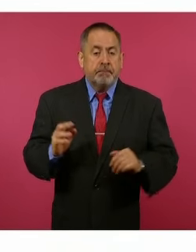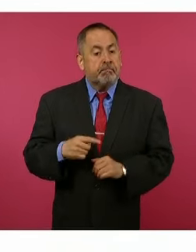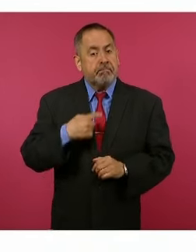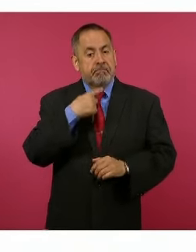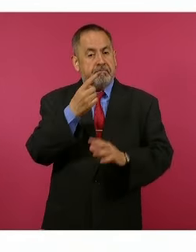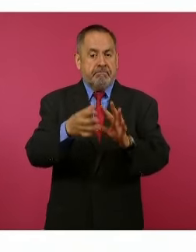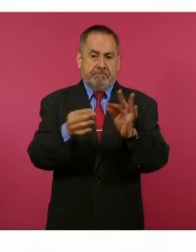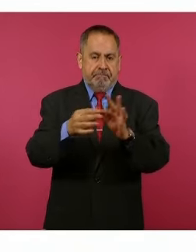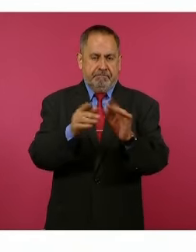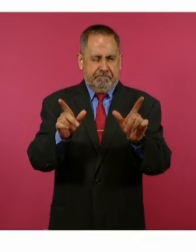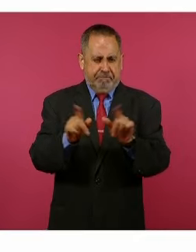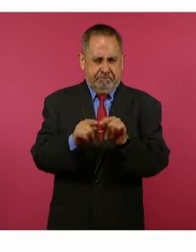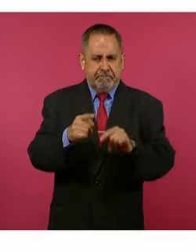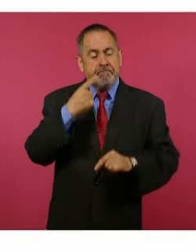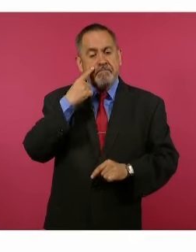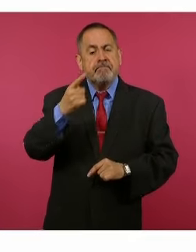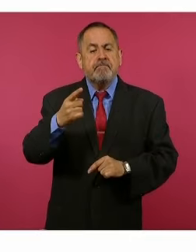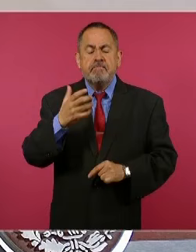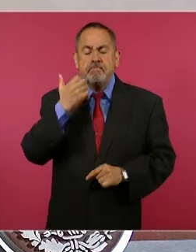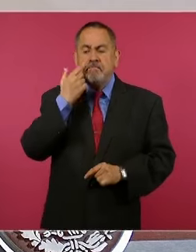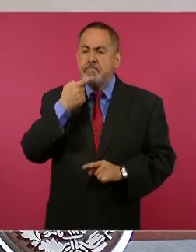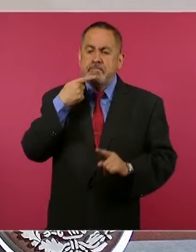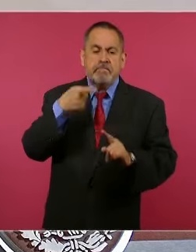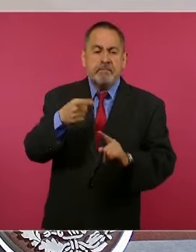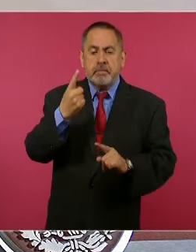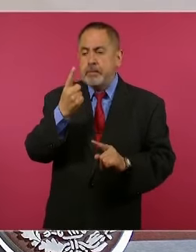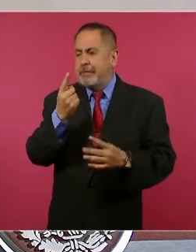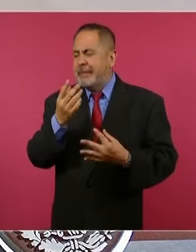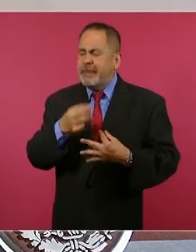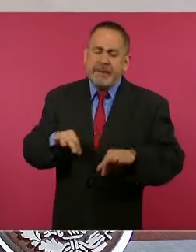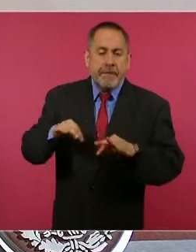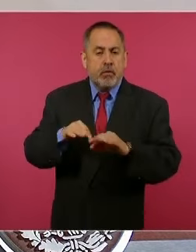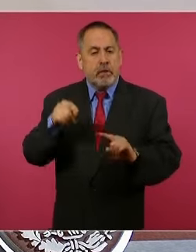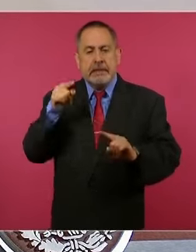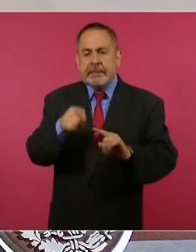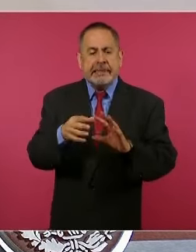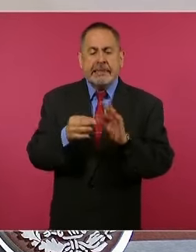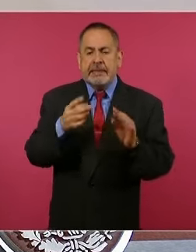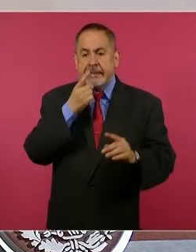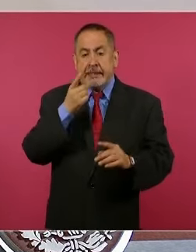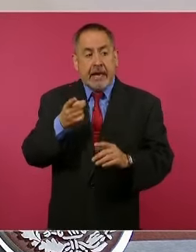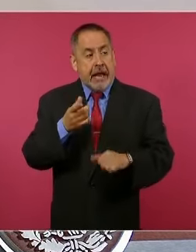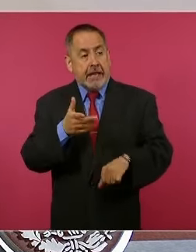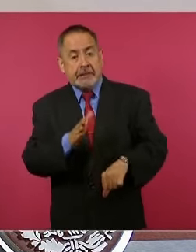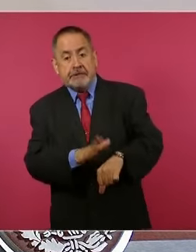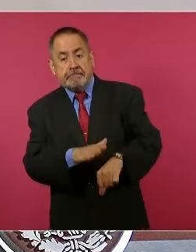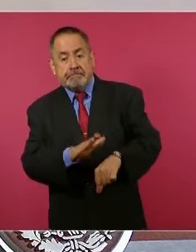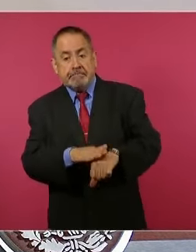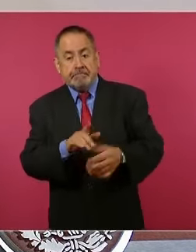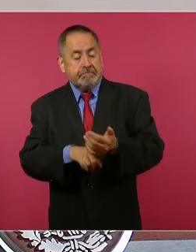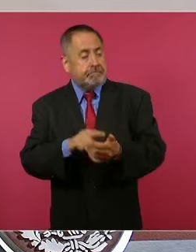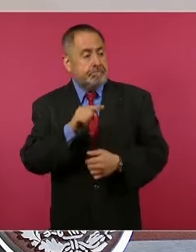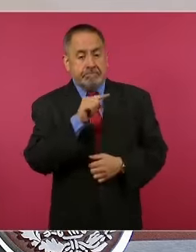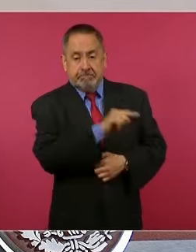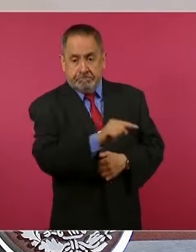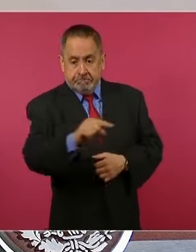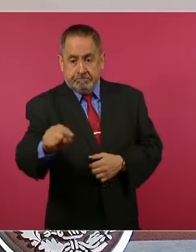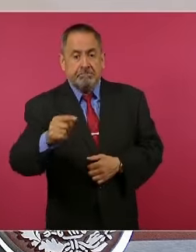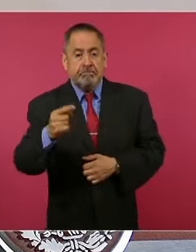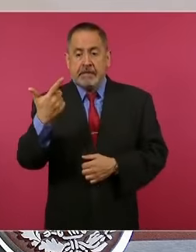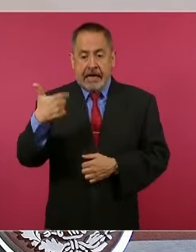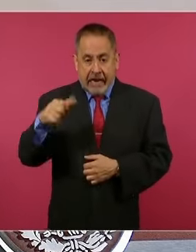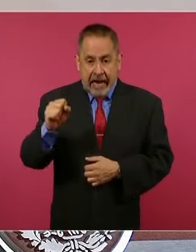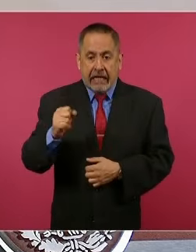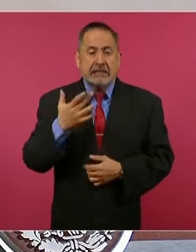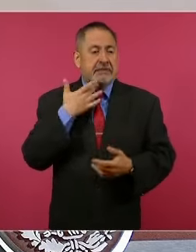paréntesis donde quisiera comentar que es muy importante subrayar sobre todo hacer un llamado a todas las estaciones de servicio a